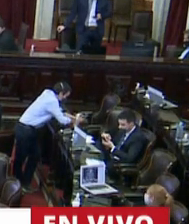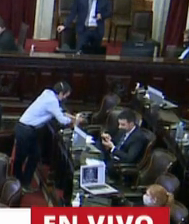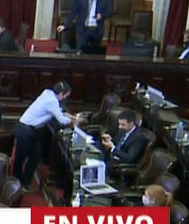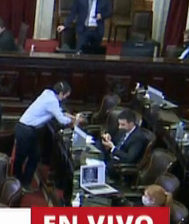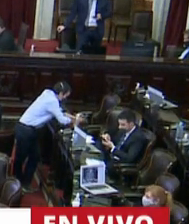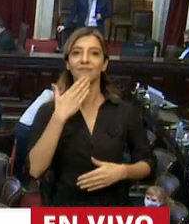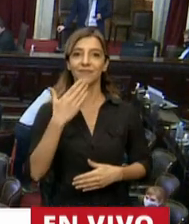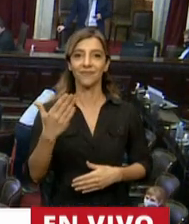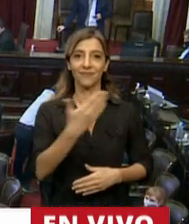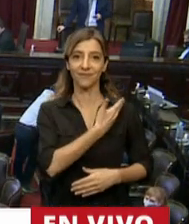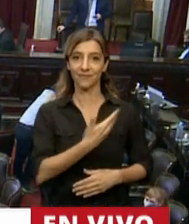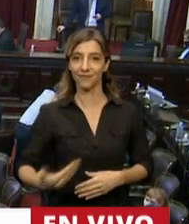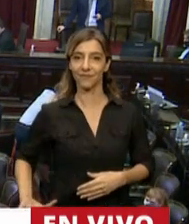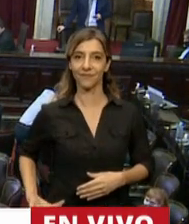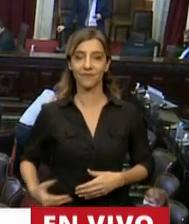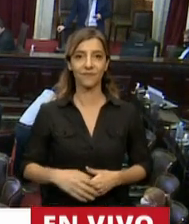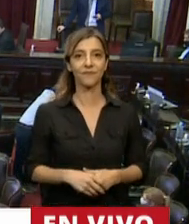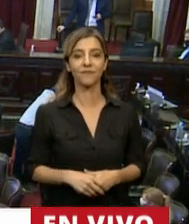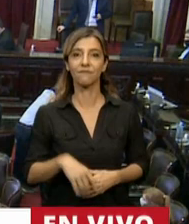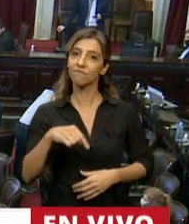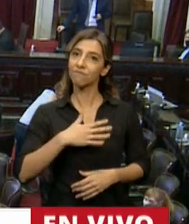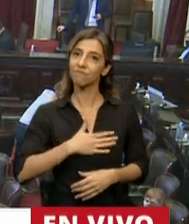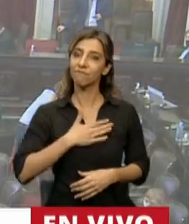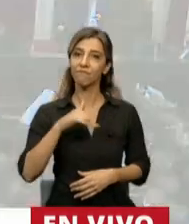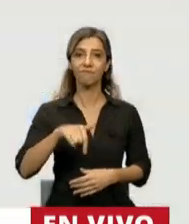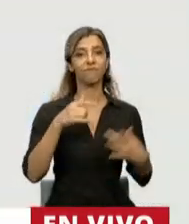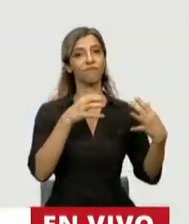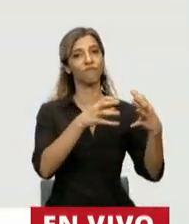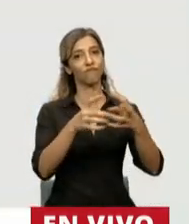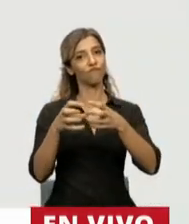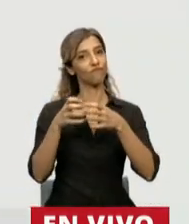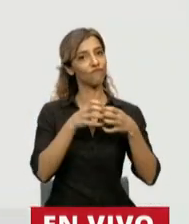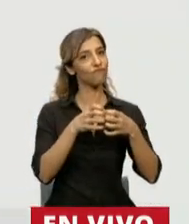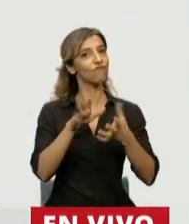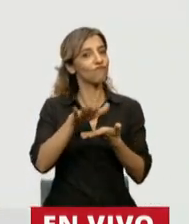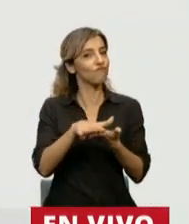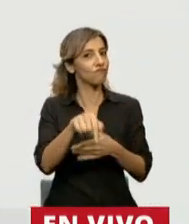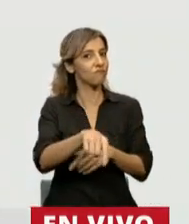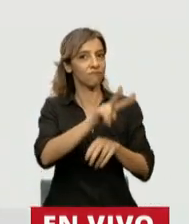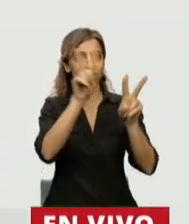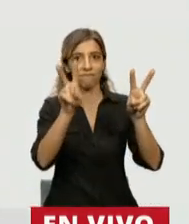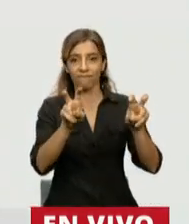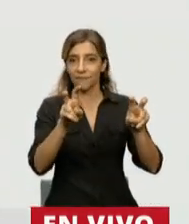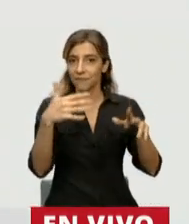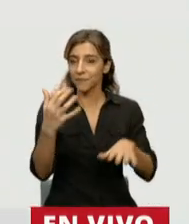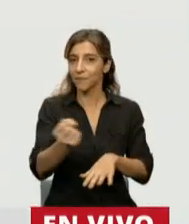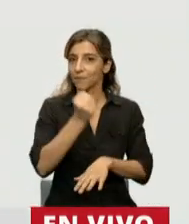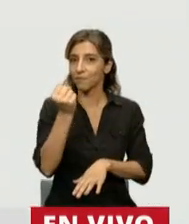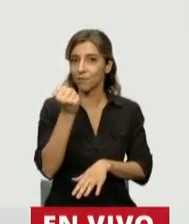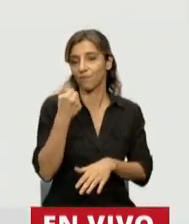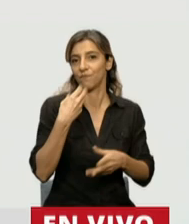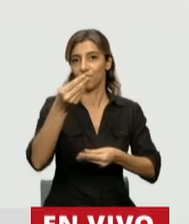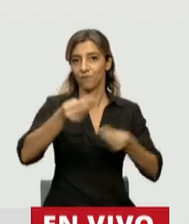Gracias, presidente. Celebro que en esta sesión estemos dando debate a un tema tan sensible como es la